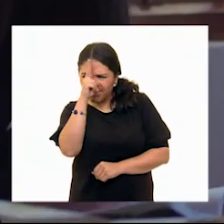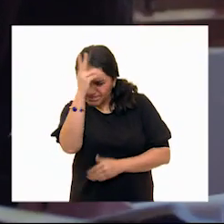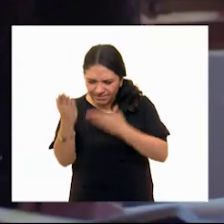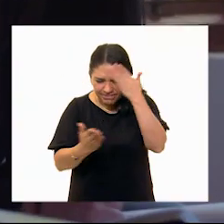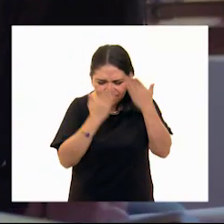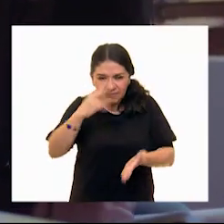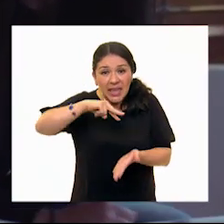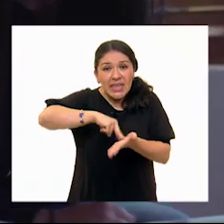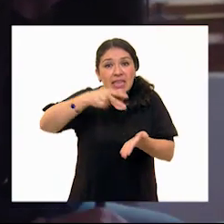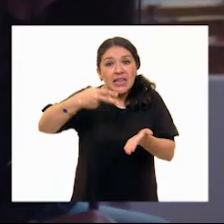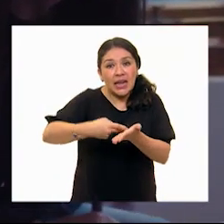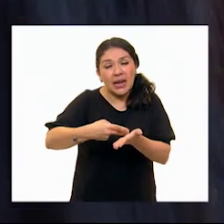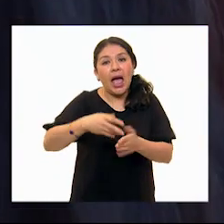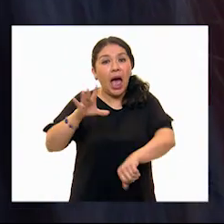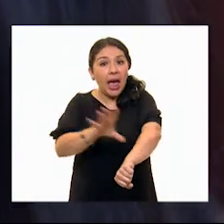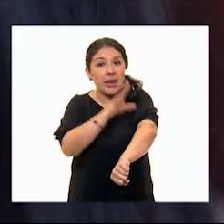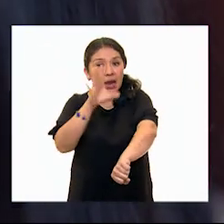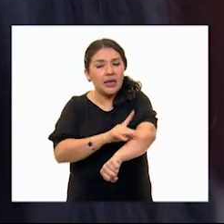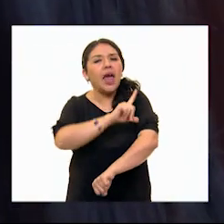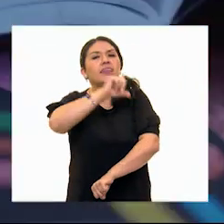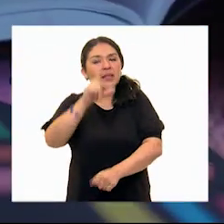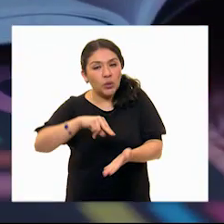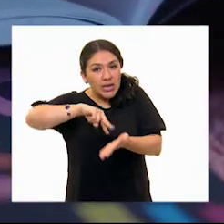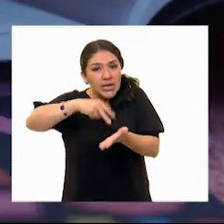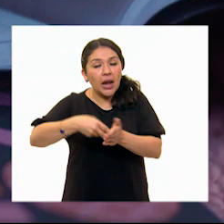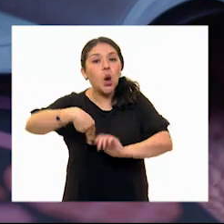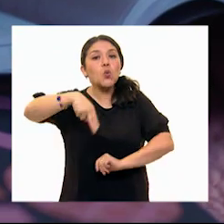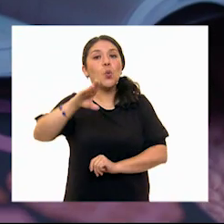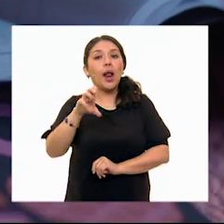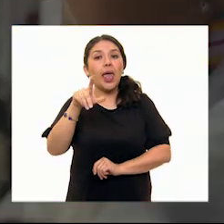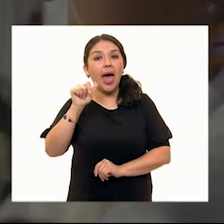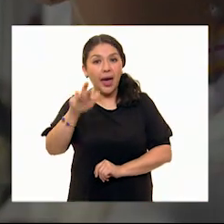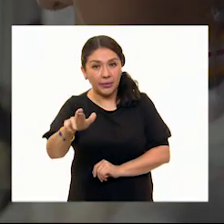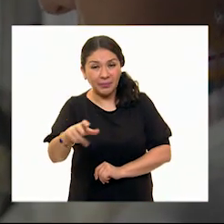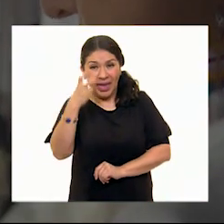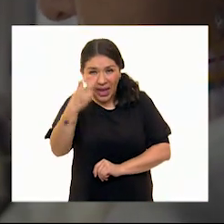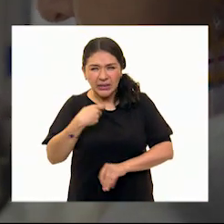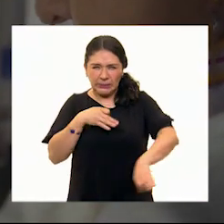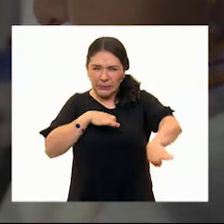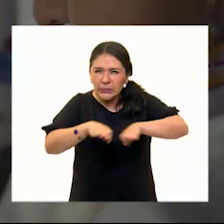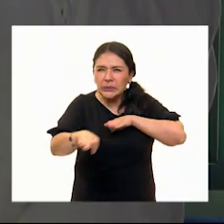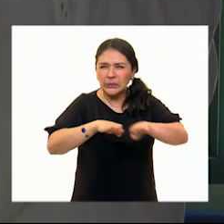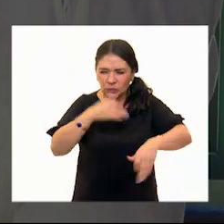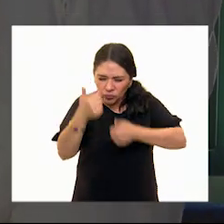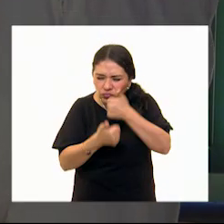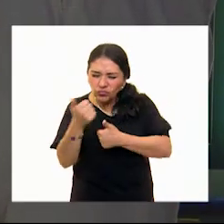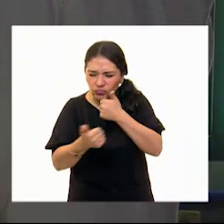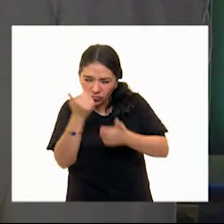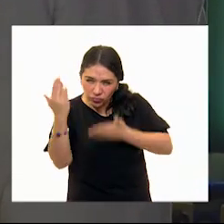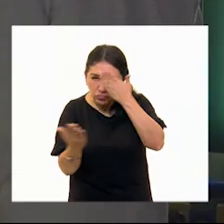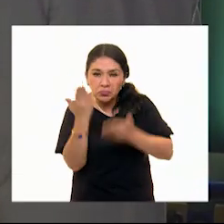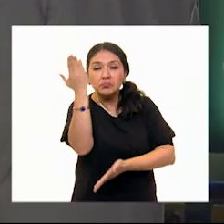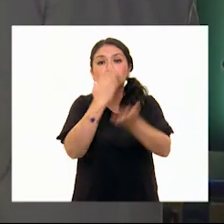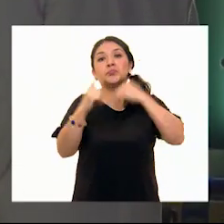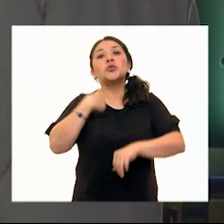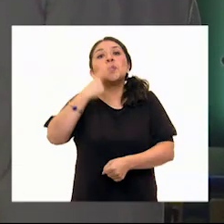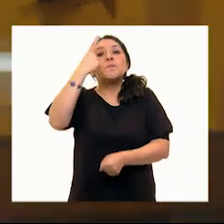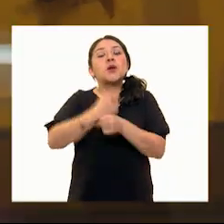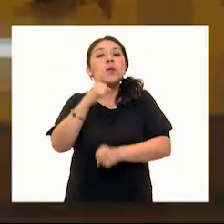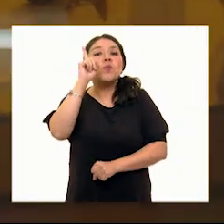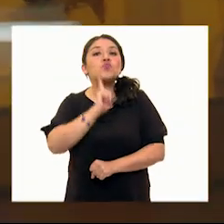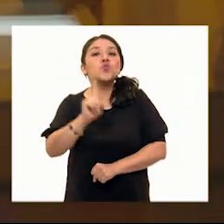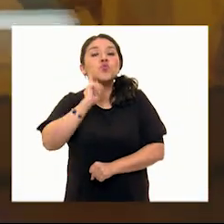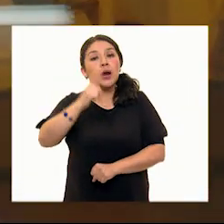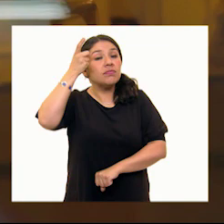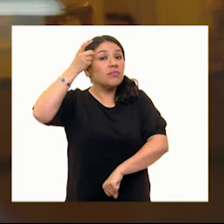estudiar ingeniería en energía y después ingeniería nuclear. Todo ese trabajo y estudio me hicieron ser la primera mujer